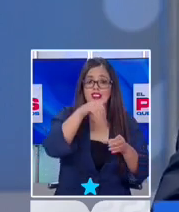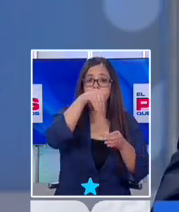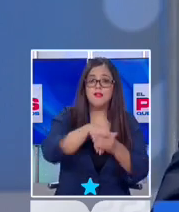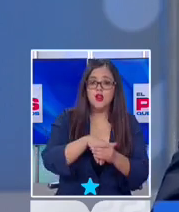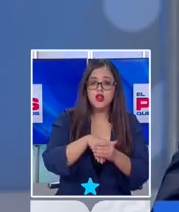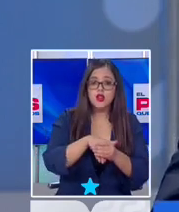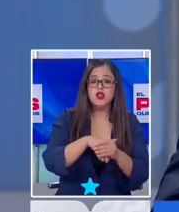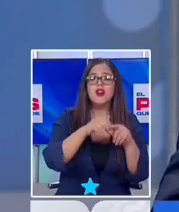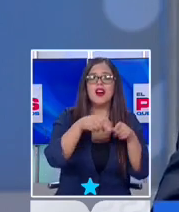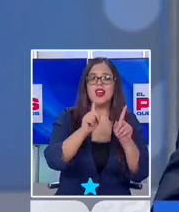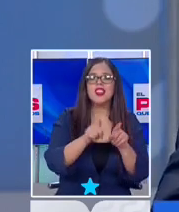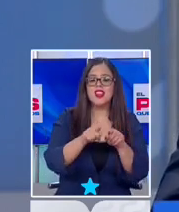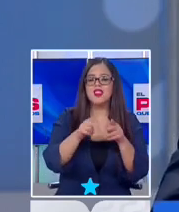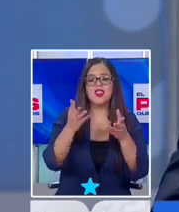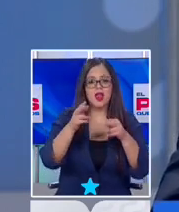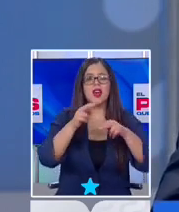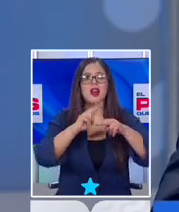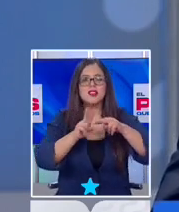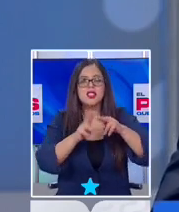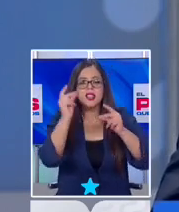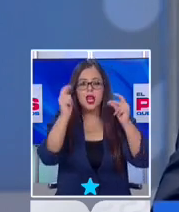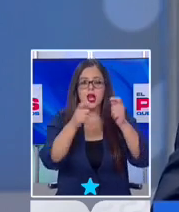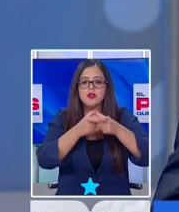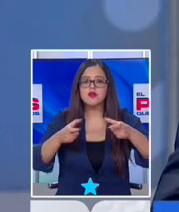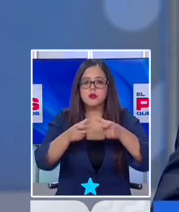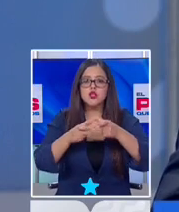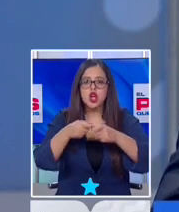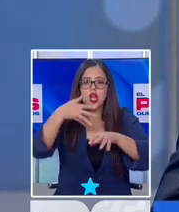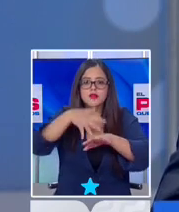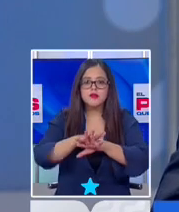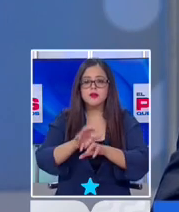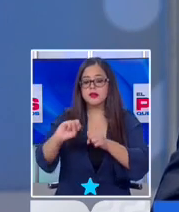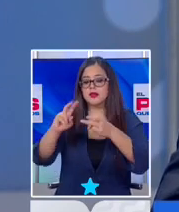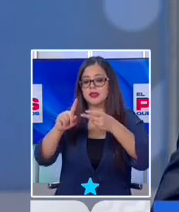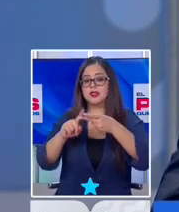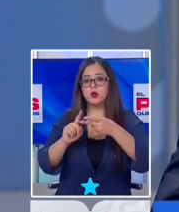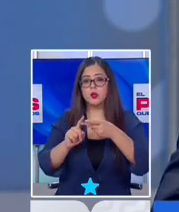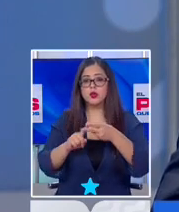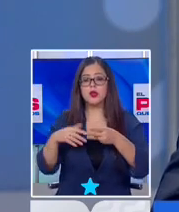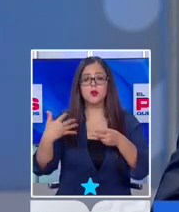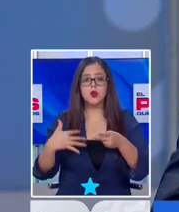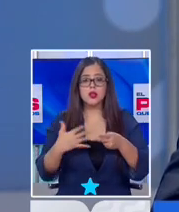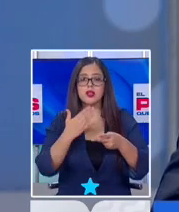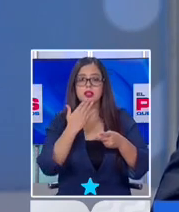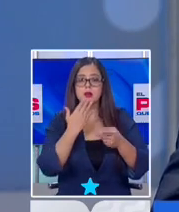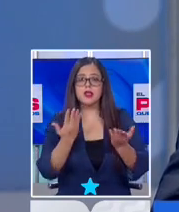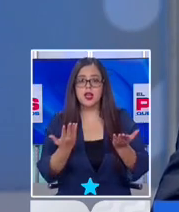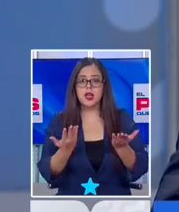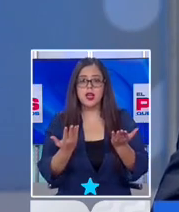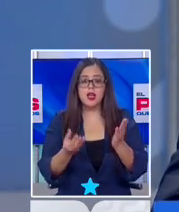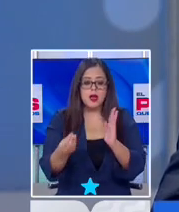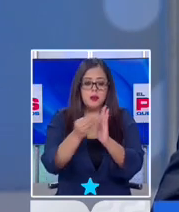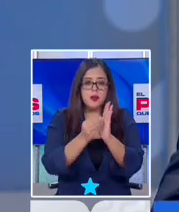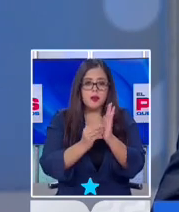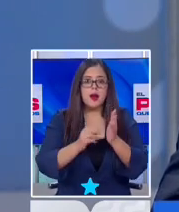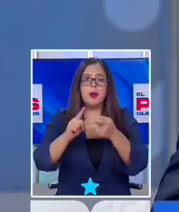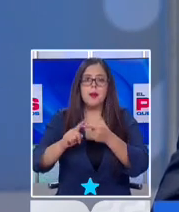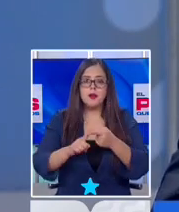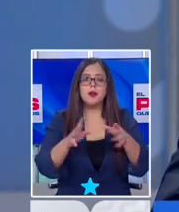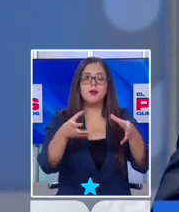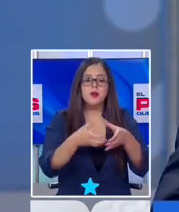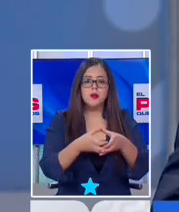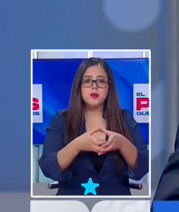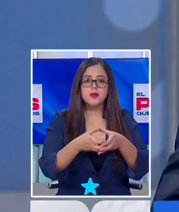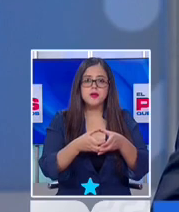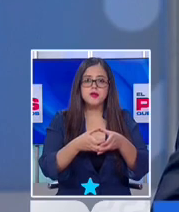mi juicio de ir a establecerse comisiones mixtas el segundo lugar creo que es fundamental también poder establecer la participación de esta cámara thyssen